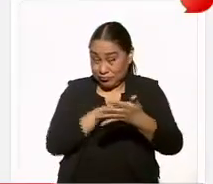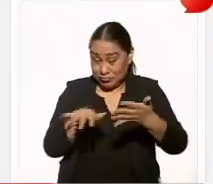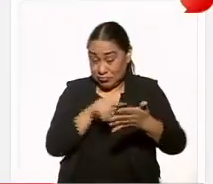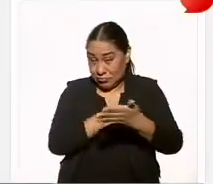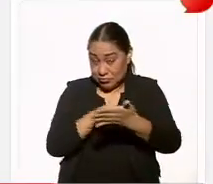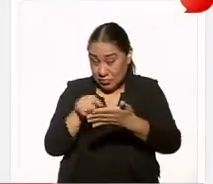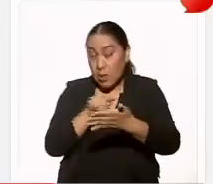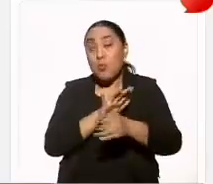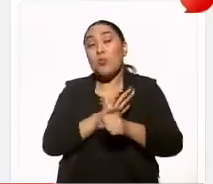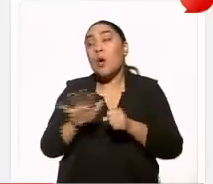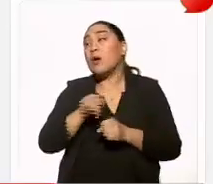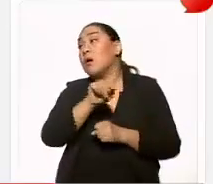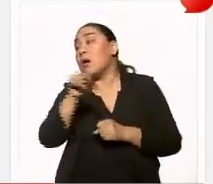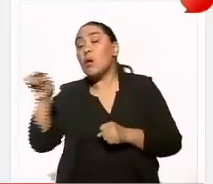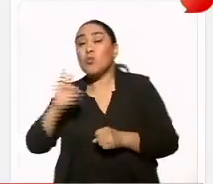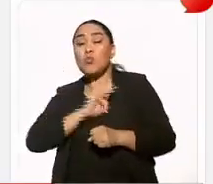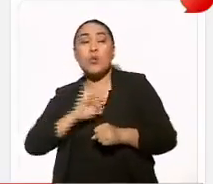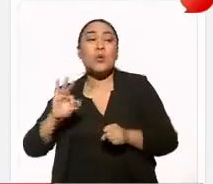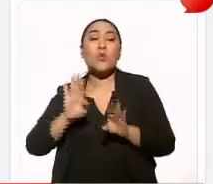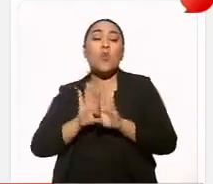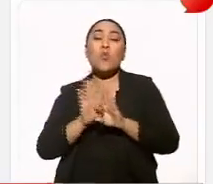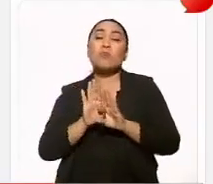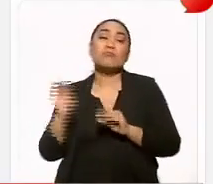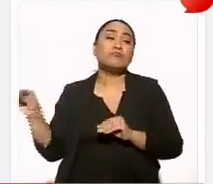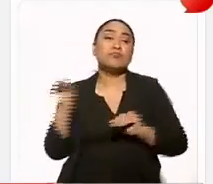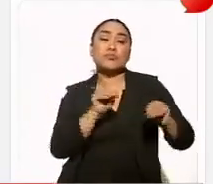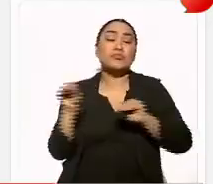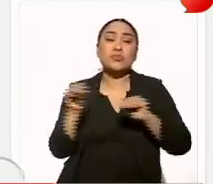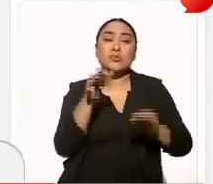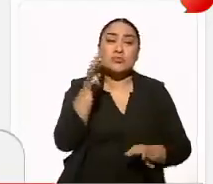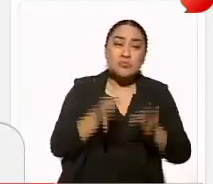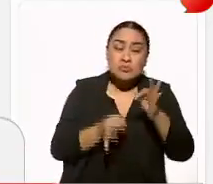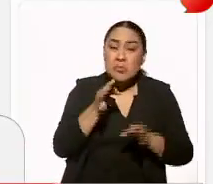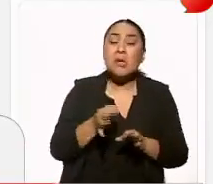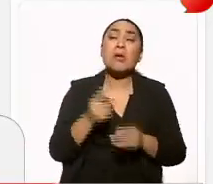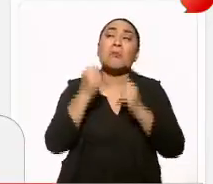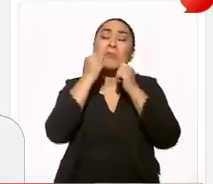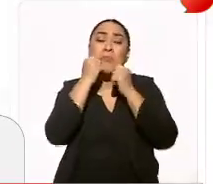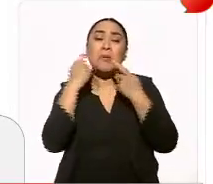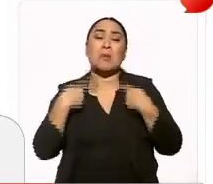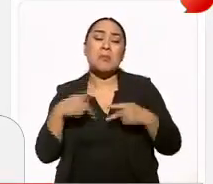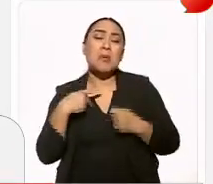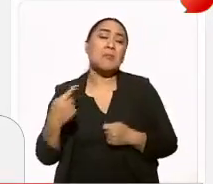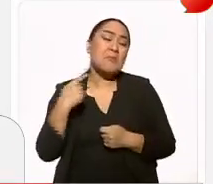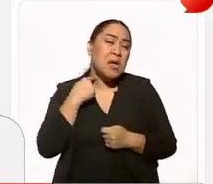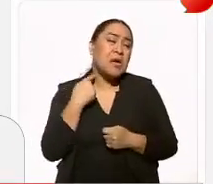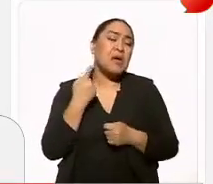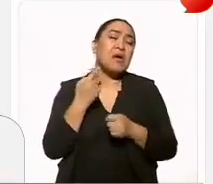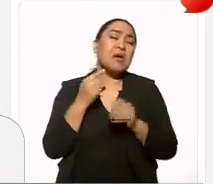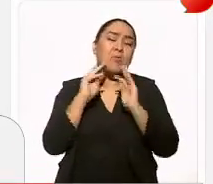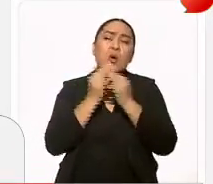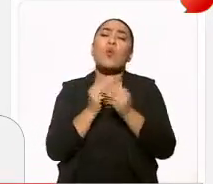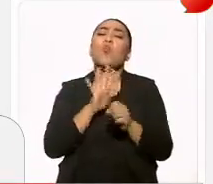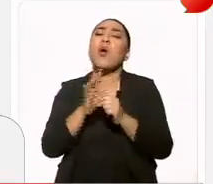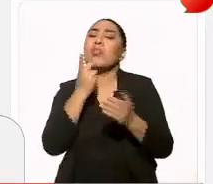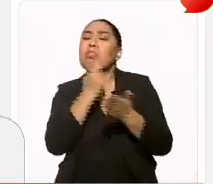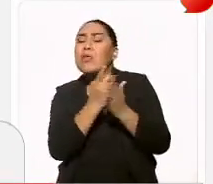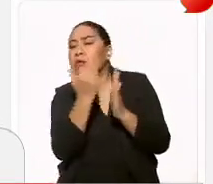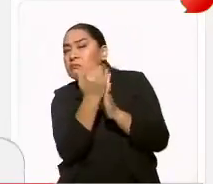la puerta a que cualquiera pueda ser un juzgador. Dígase violadores, asesinos, narcotraficantes. ¿Qué punto de la reforma dice